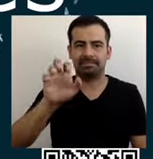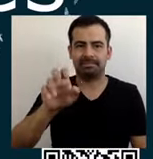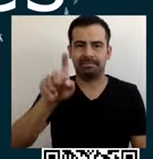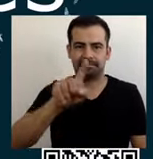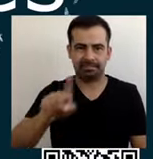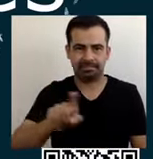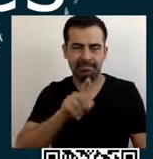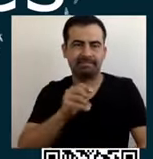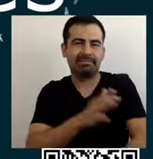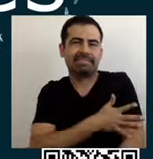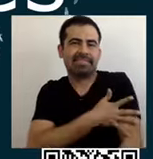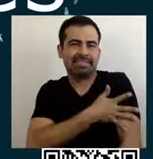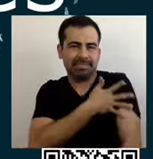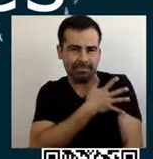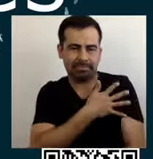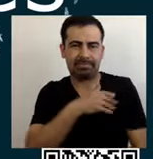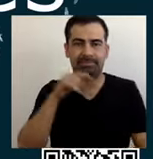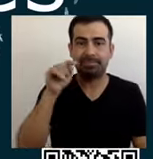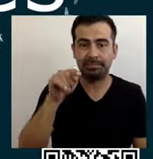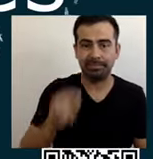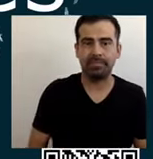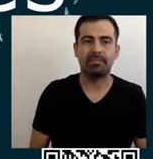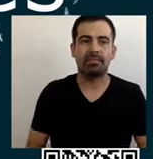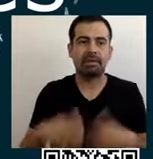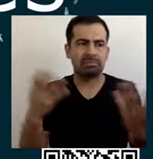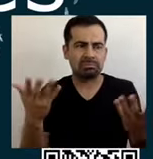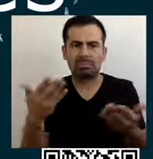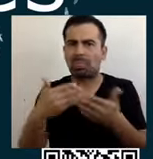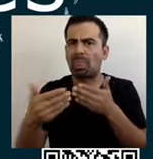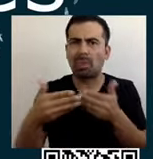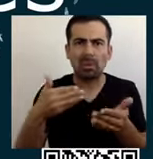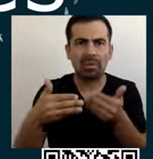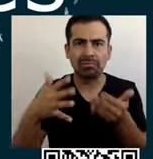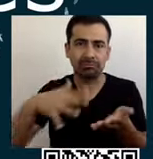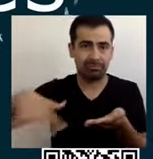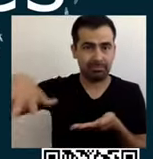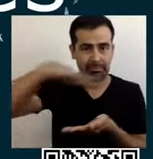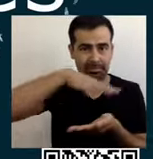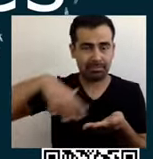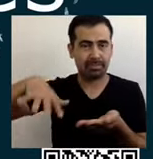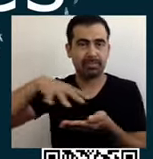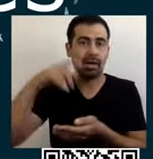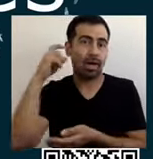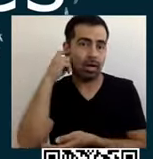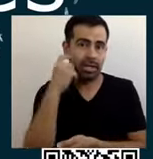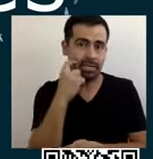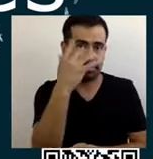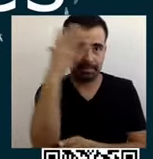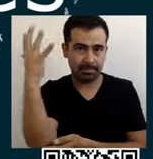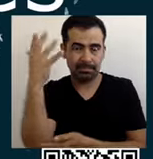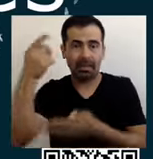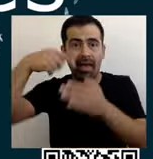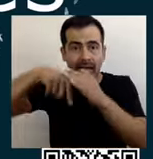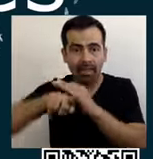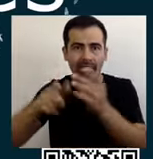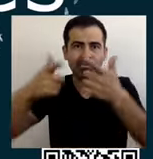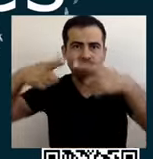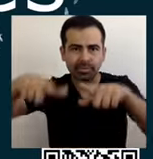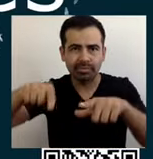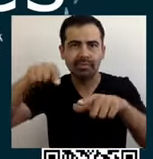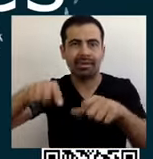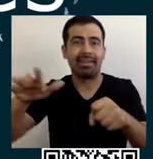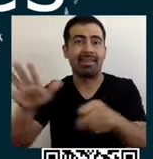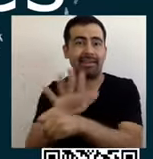Subdirección de Igualdad de Género, Diversidad Sexual e Inclusión de la Municipalidad de